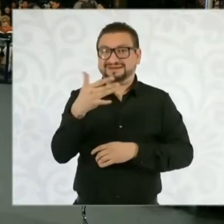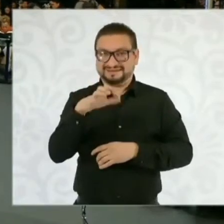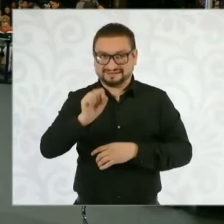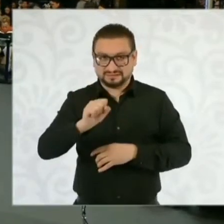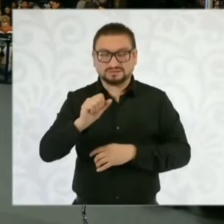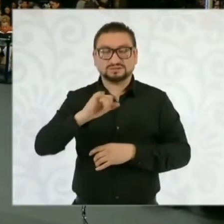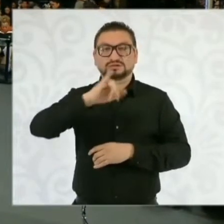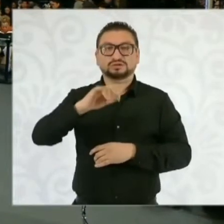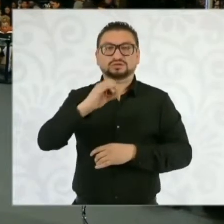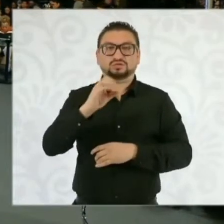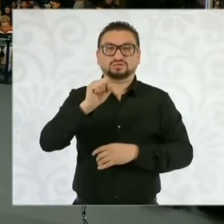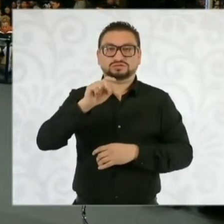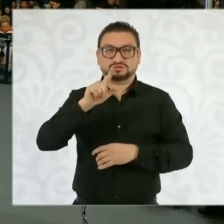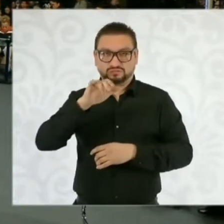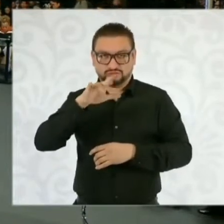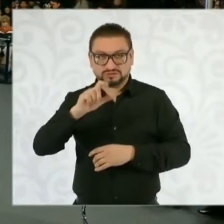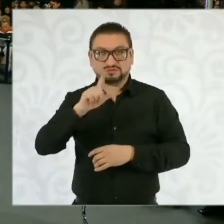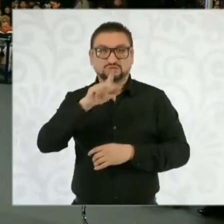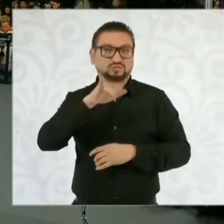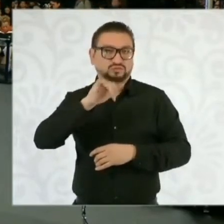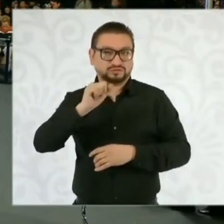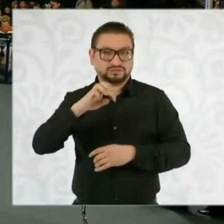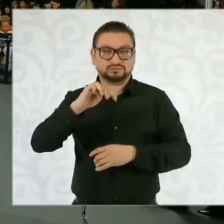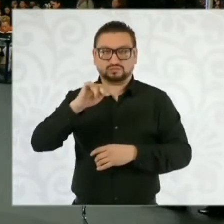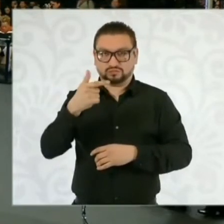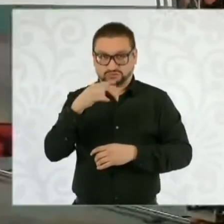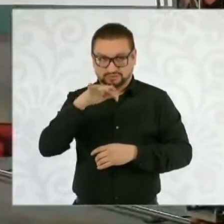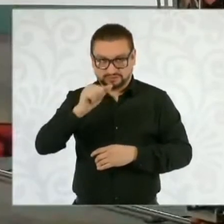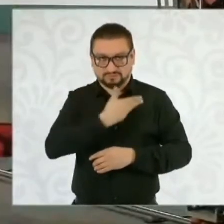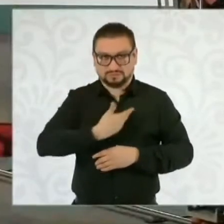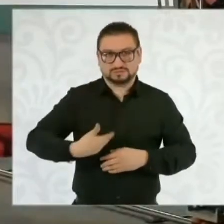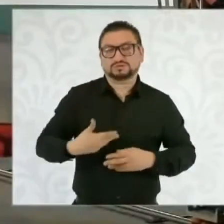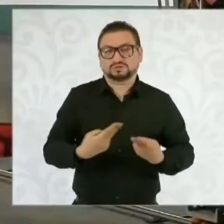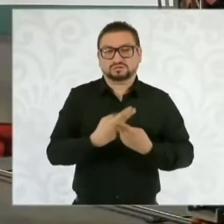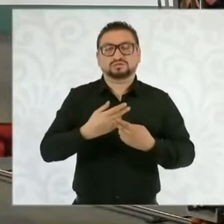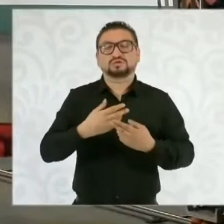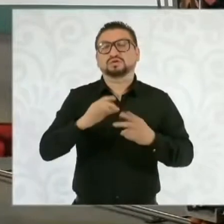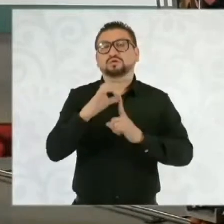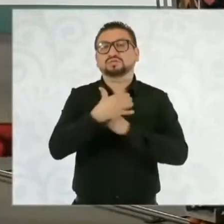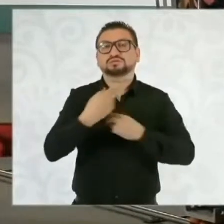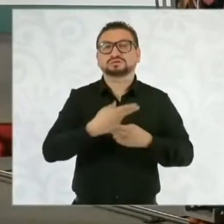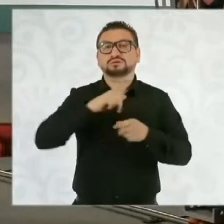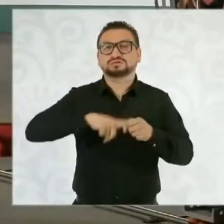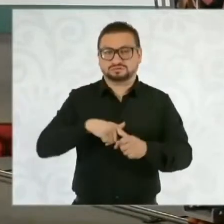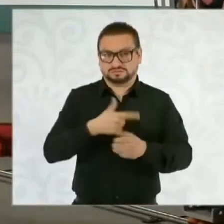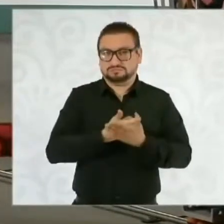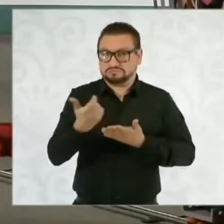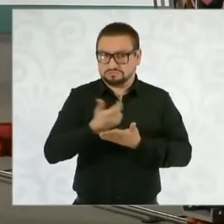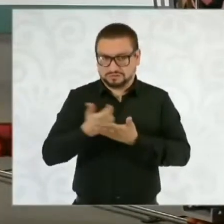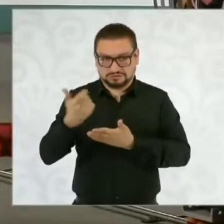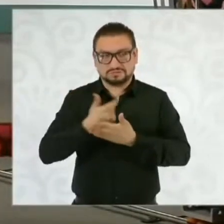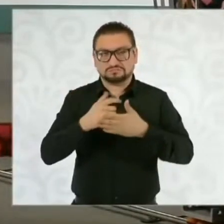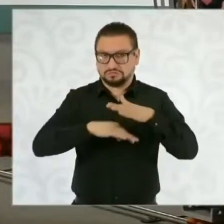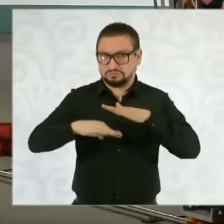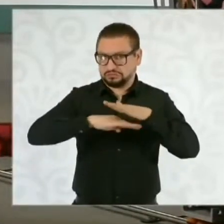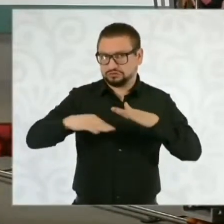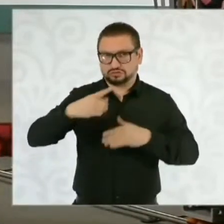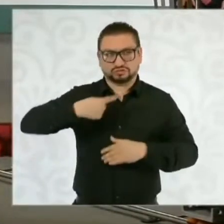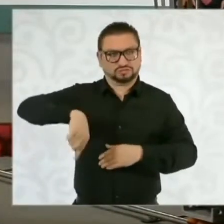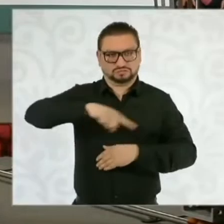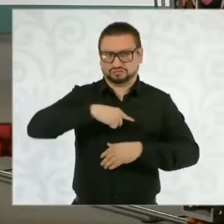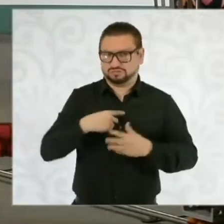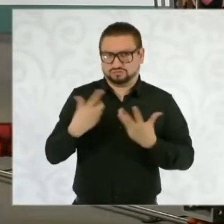Luis Carazo, Luis Munguía, presidente de la Comisión Nacional de Salarios Mínimos, compañeros con los que hemos